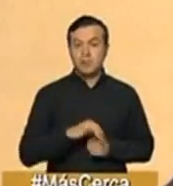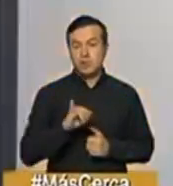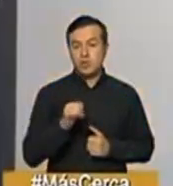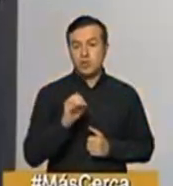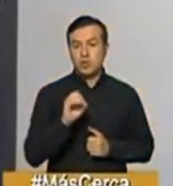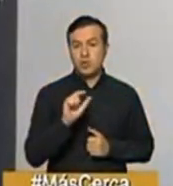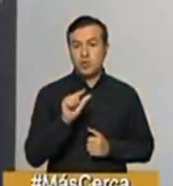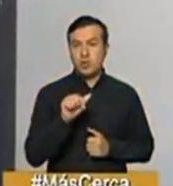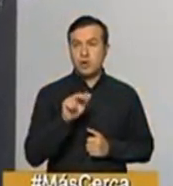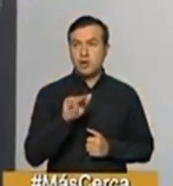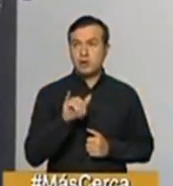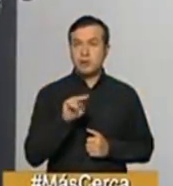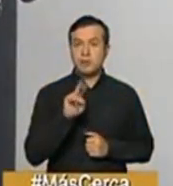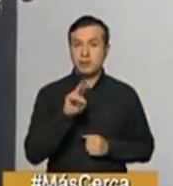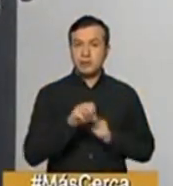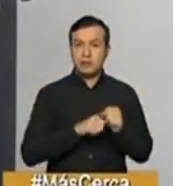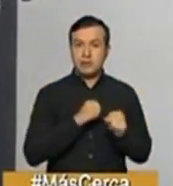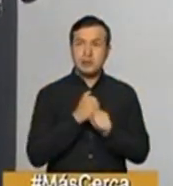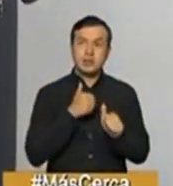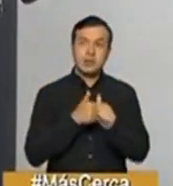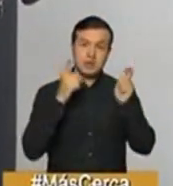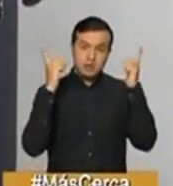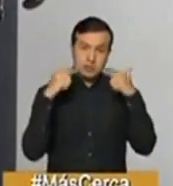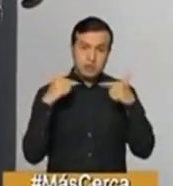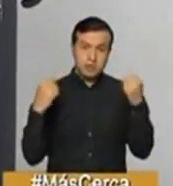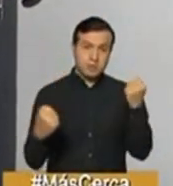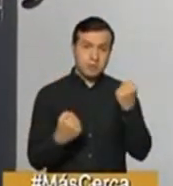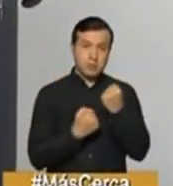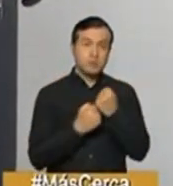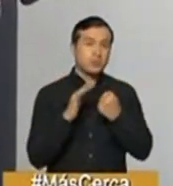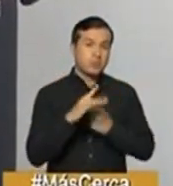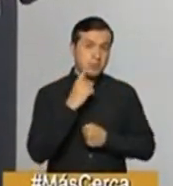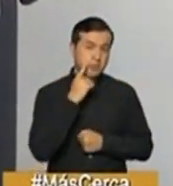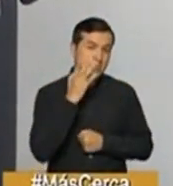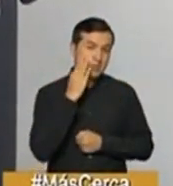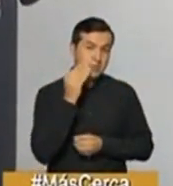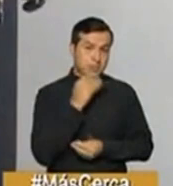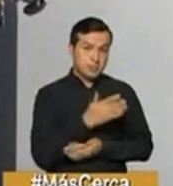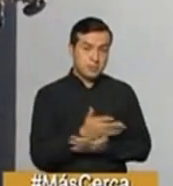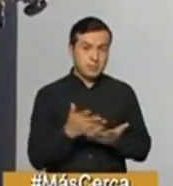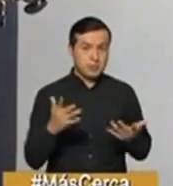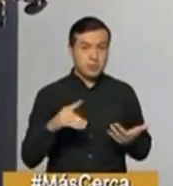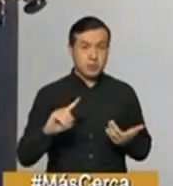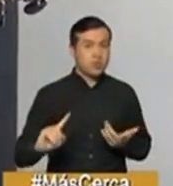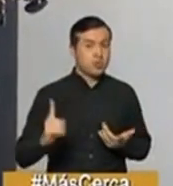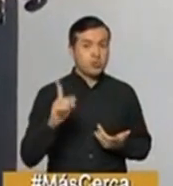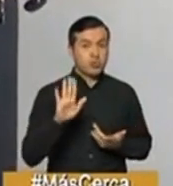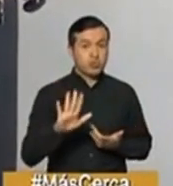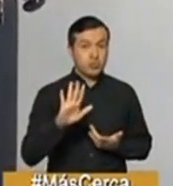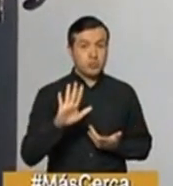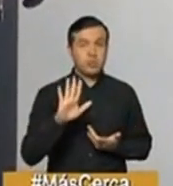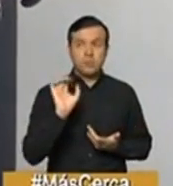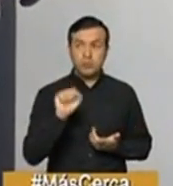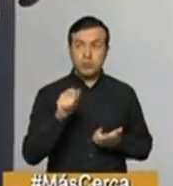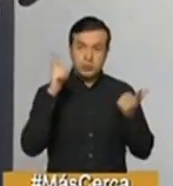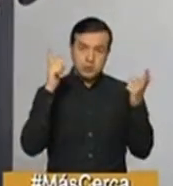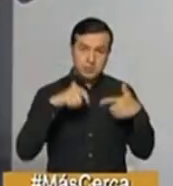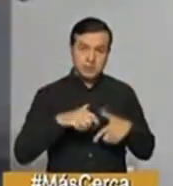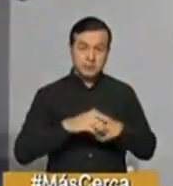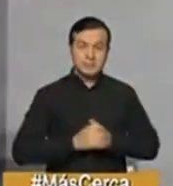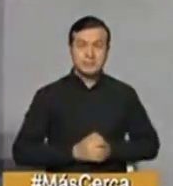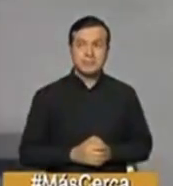Joaquín Braille, de 20 años, está a punto de graduarse por el apoyo de sus padres, pero es el único de su promoción que podrá